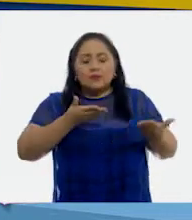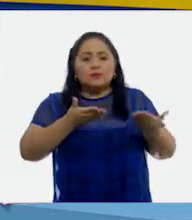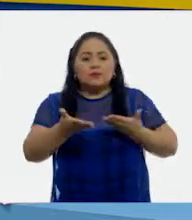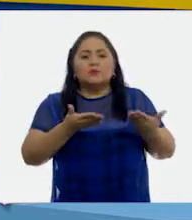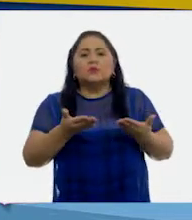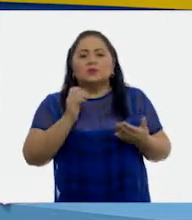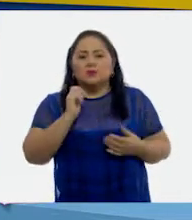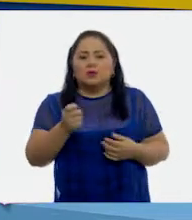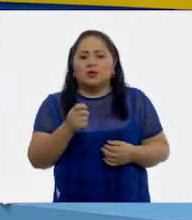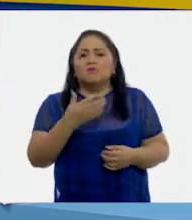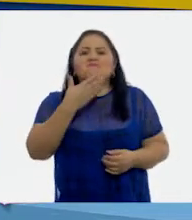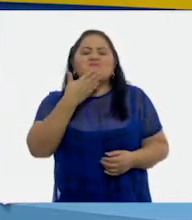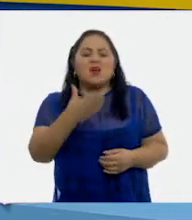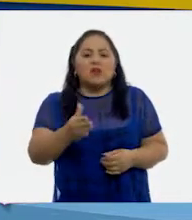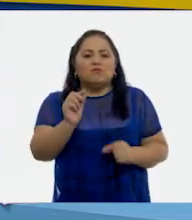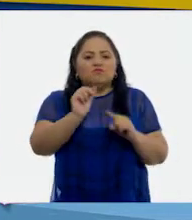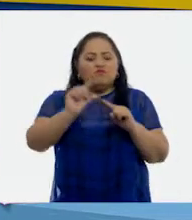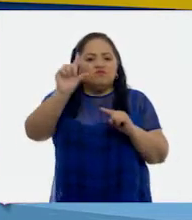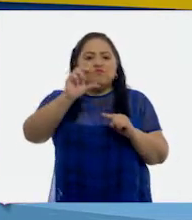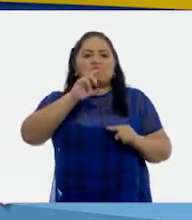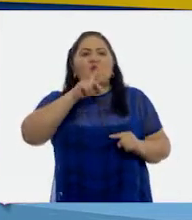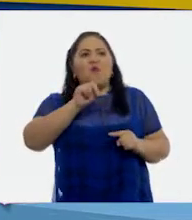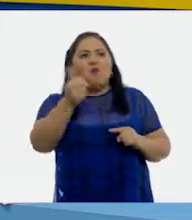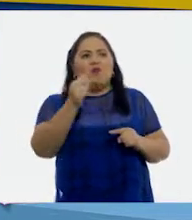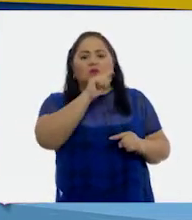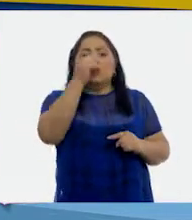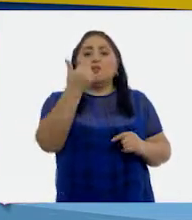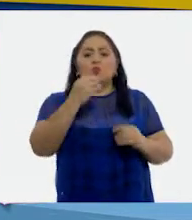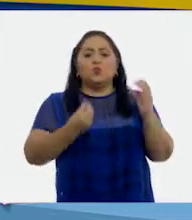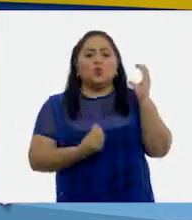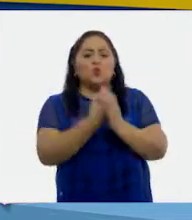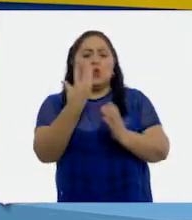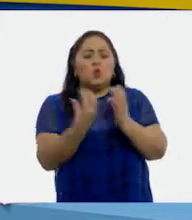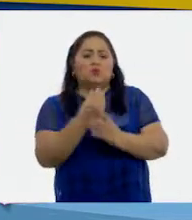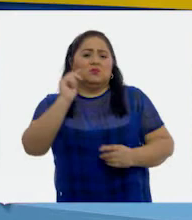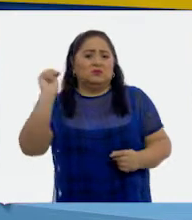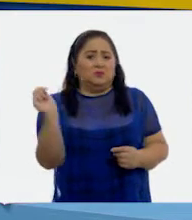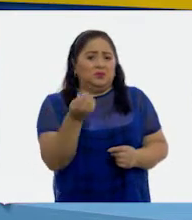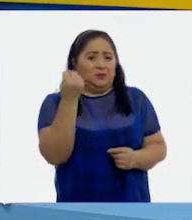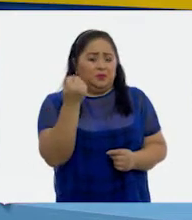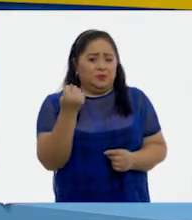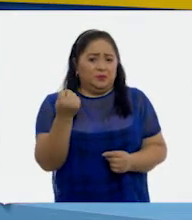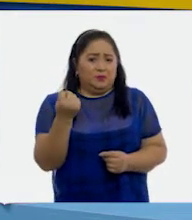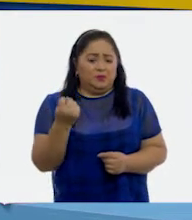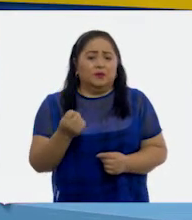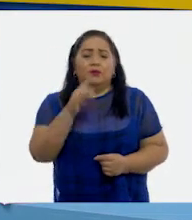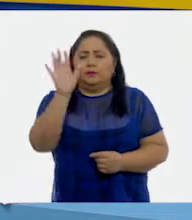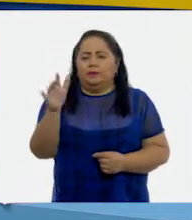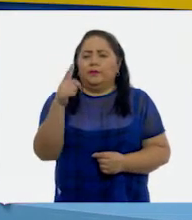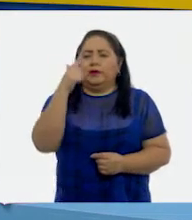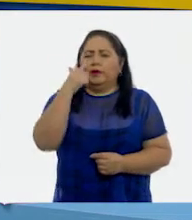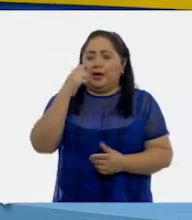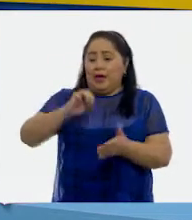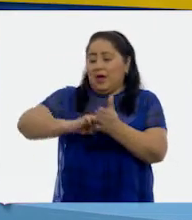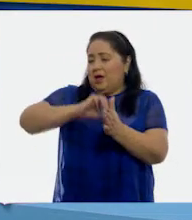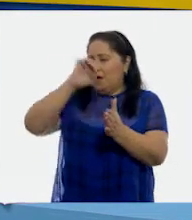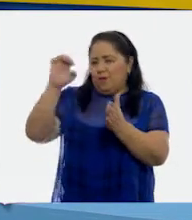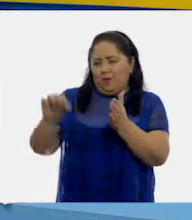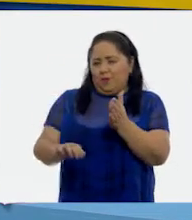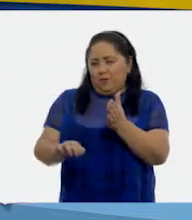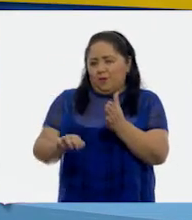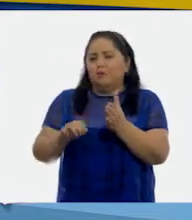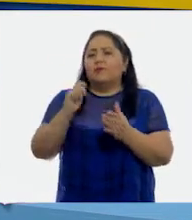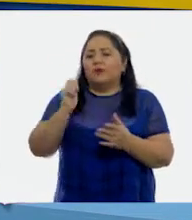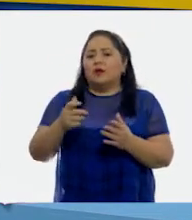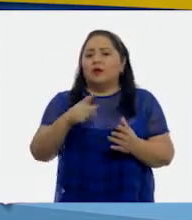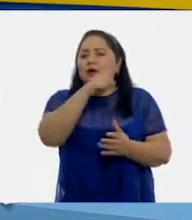de calidad y a innovaciones tecnológicas. Fíjate, un ejemplo lo